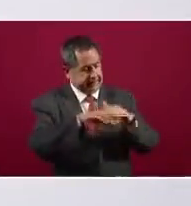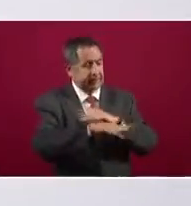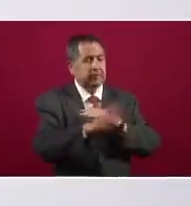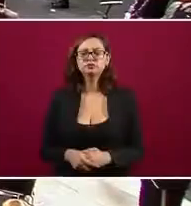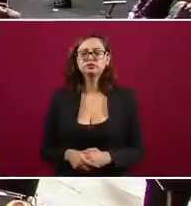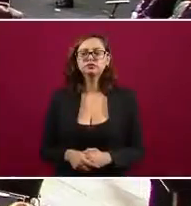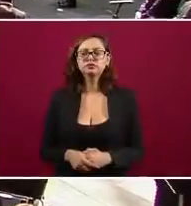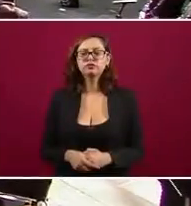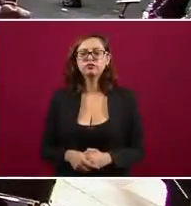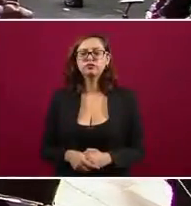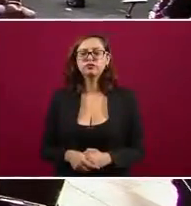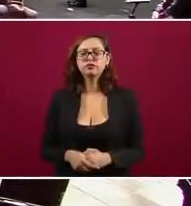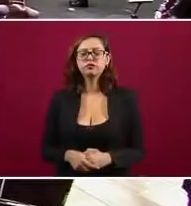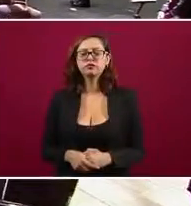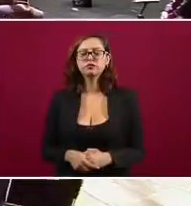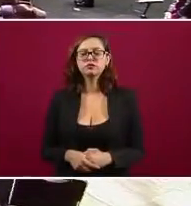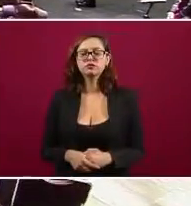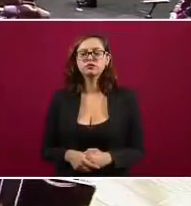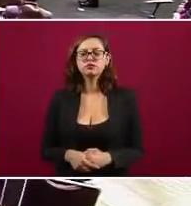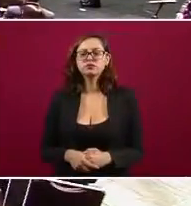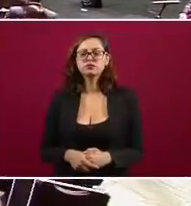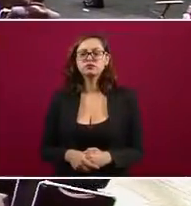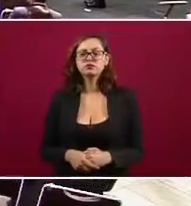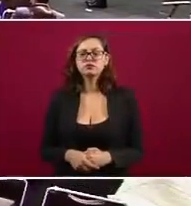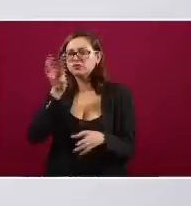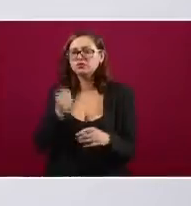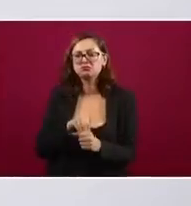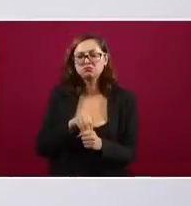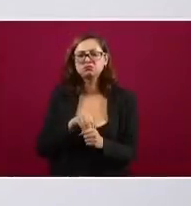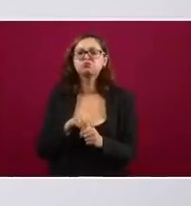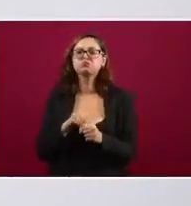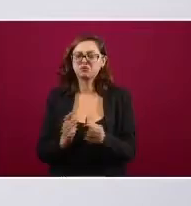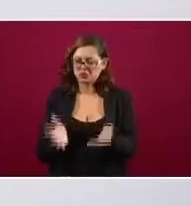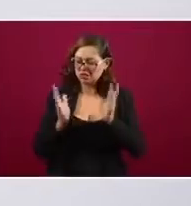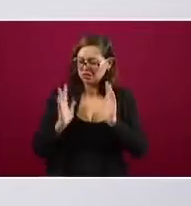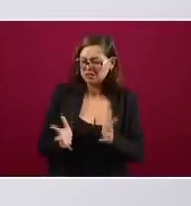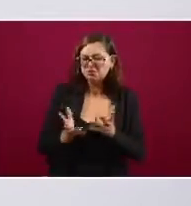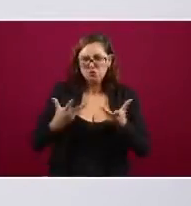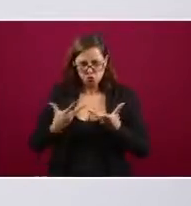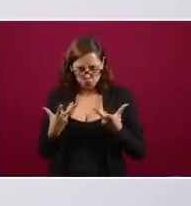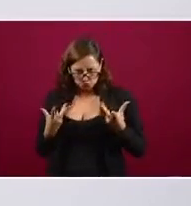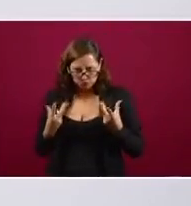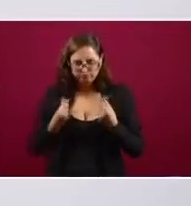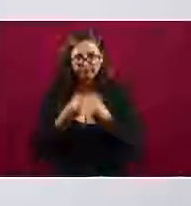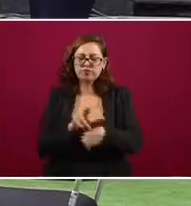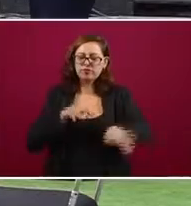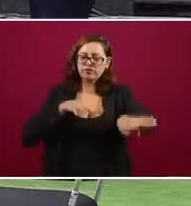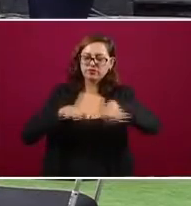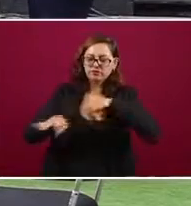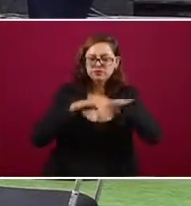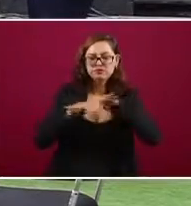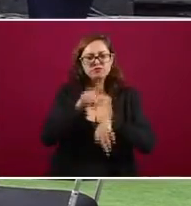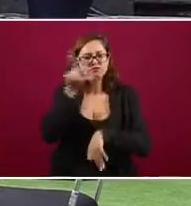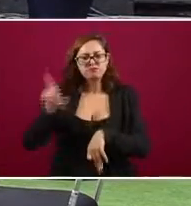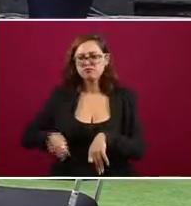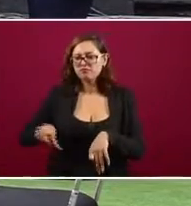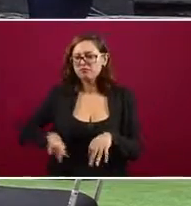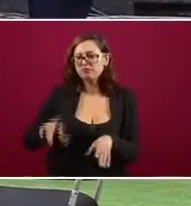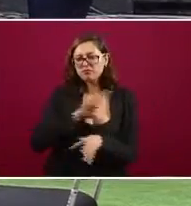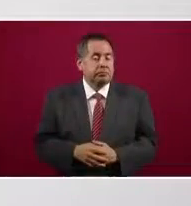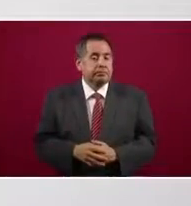Después de 9 meses de mandato, el presidente de México, Andrés Manuel López Obrador, dio el primer informe de gobierno, causando cierta